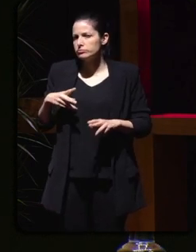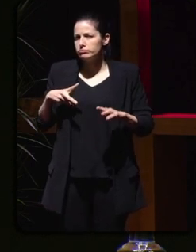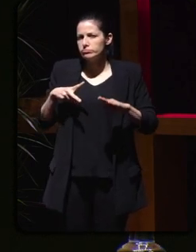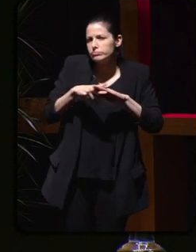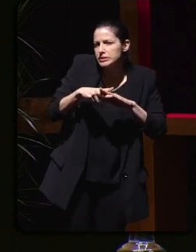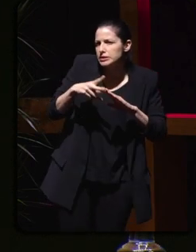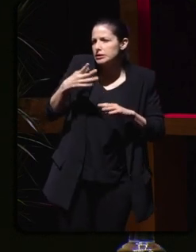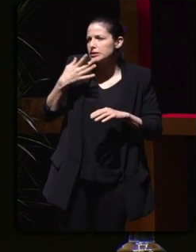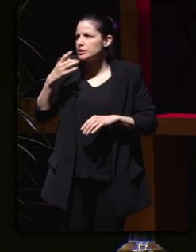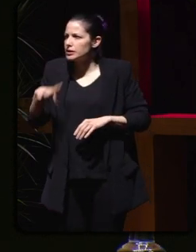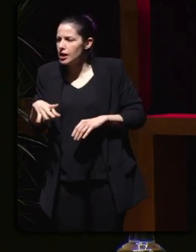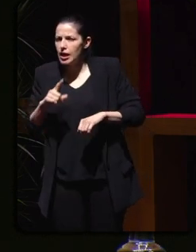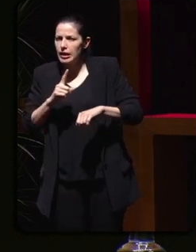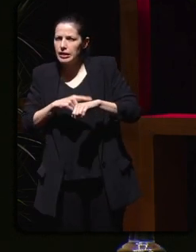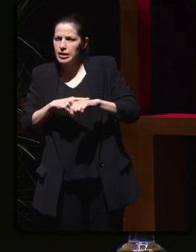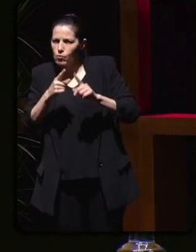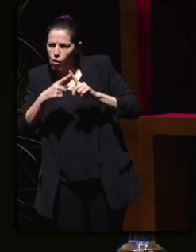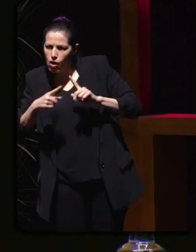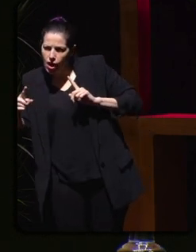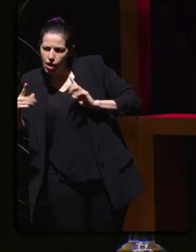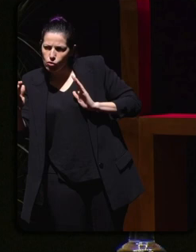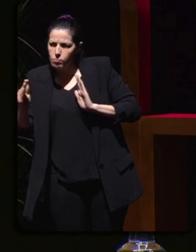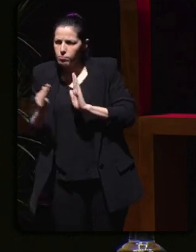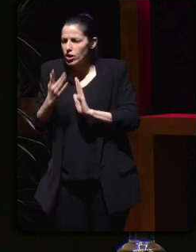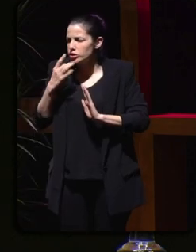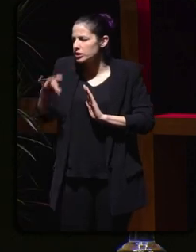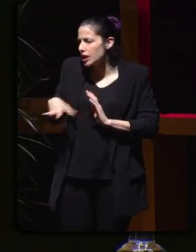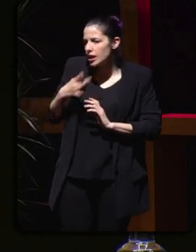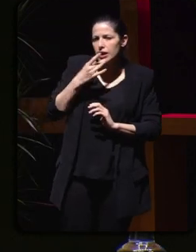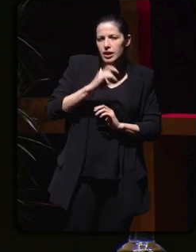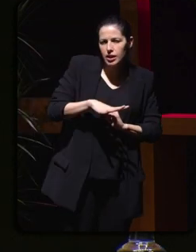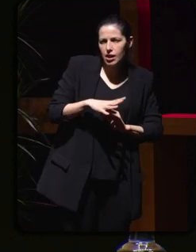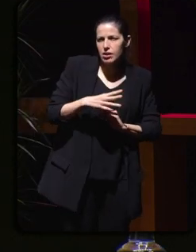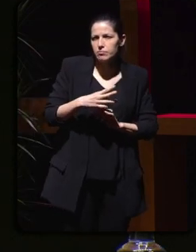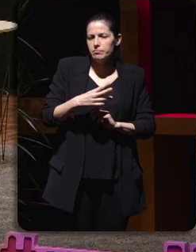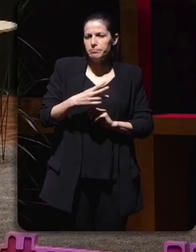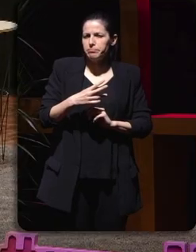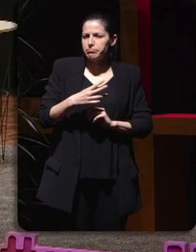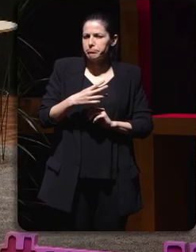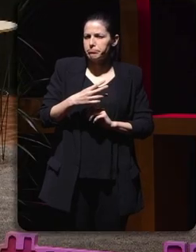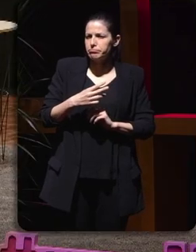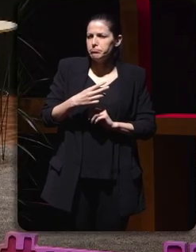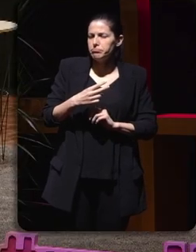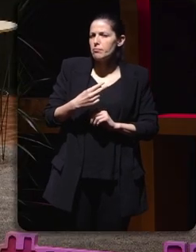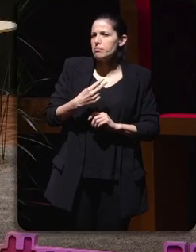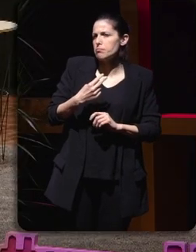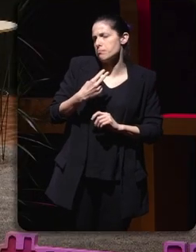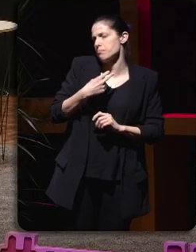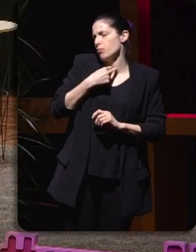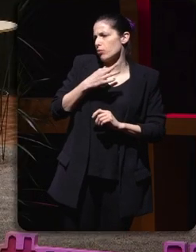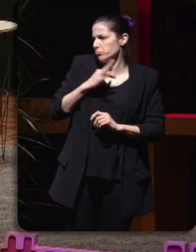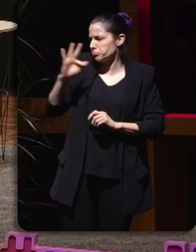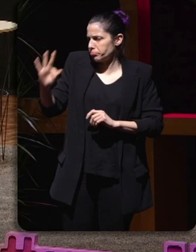interrumpe menos A quién se le da más tiempo en una tertulia y a quien menos a quién quien cede la palabra con naturalidad Y a quién hay que